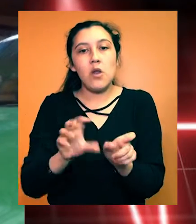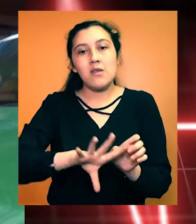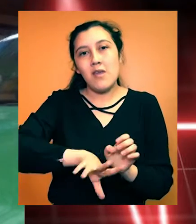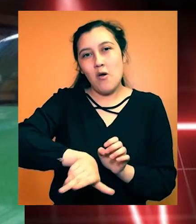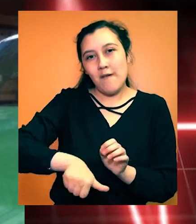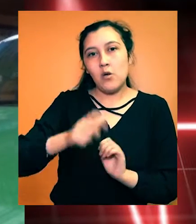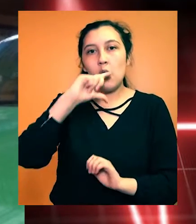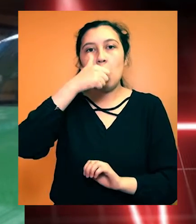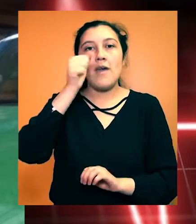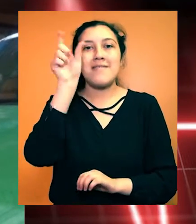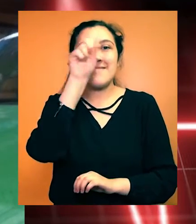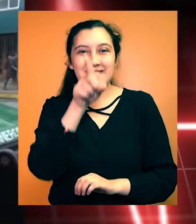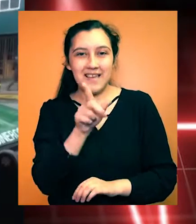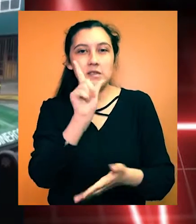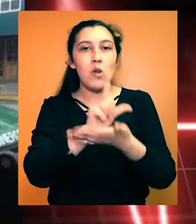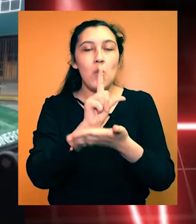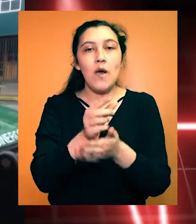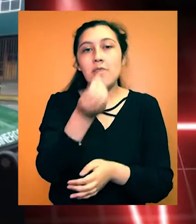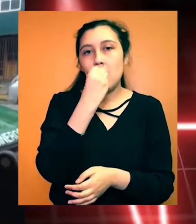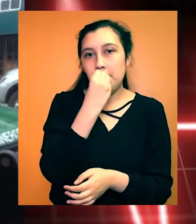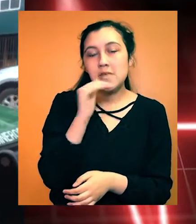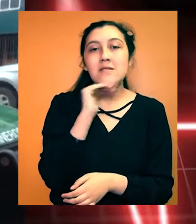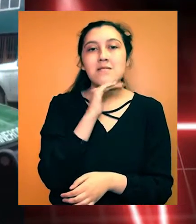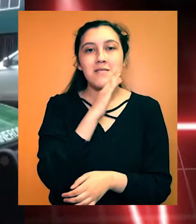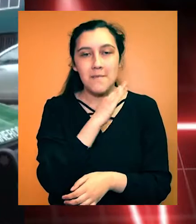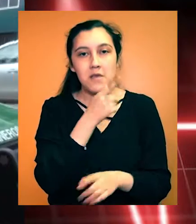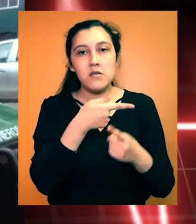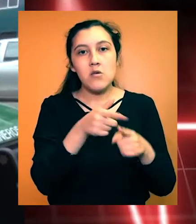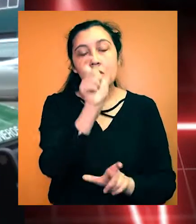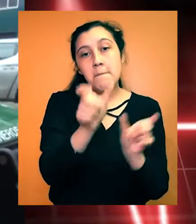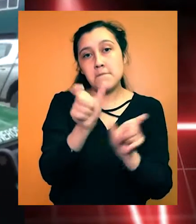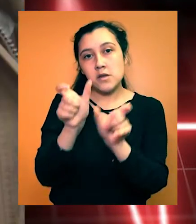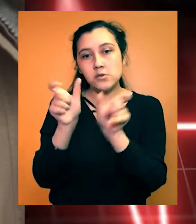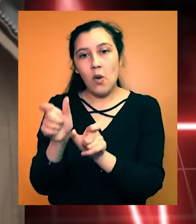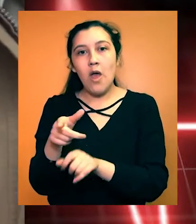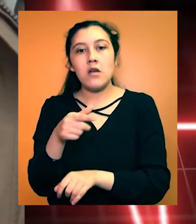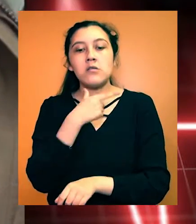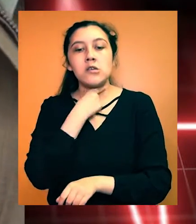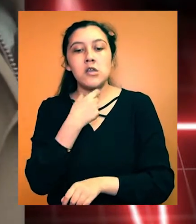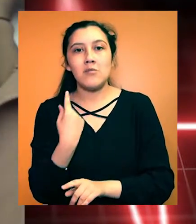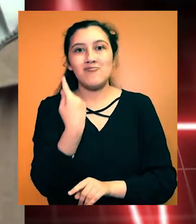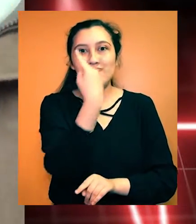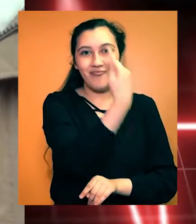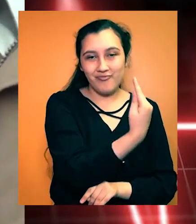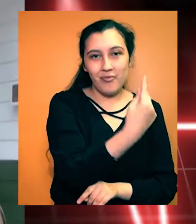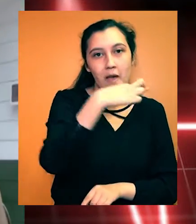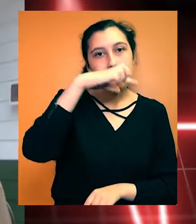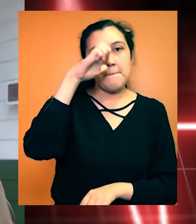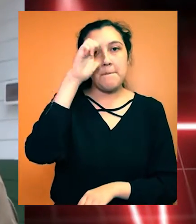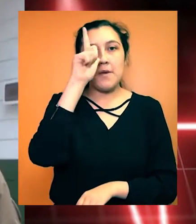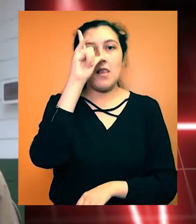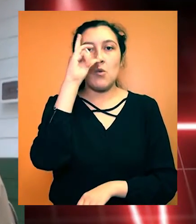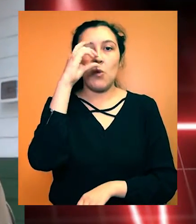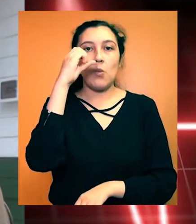quienes participaron del robo de cilindros de gas desde un local de comida rápida en calle Antonio Varas y otro individuo por intentar